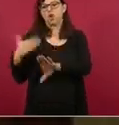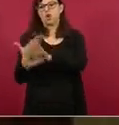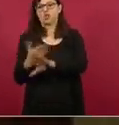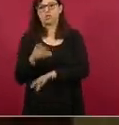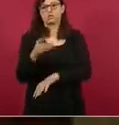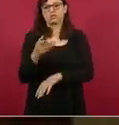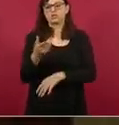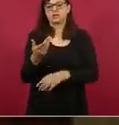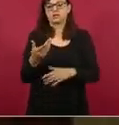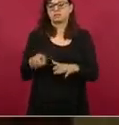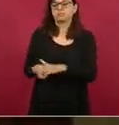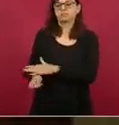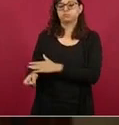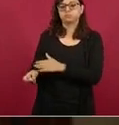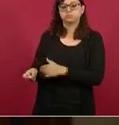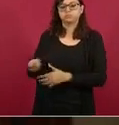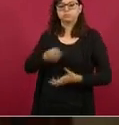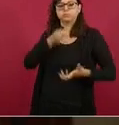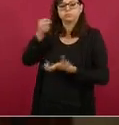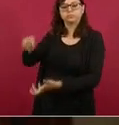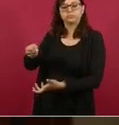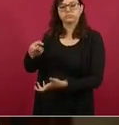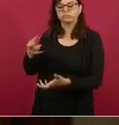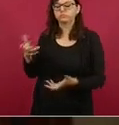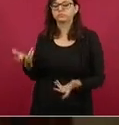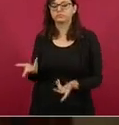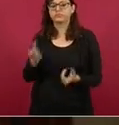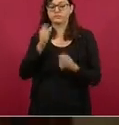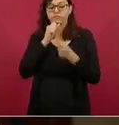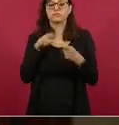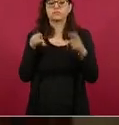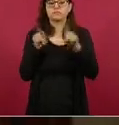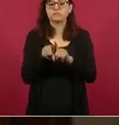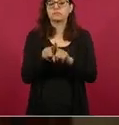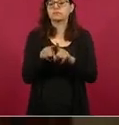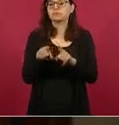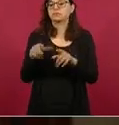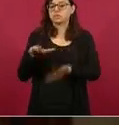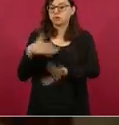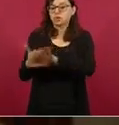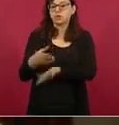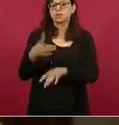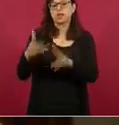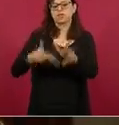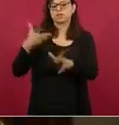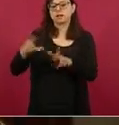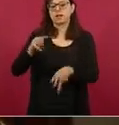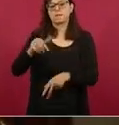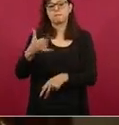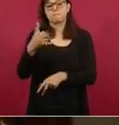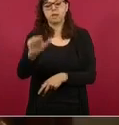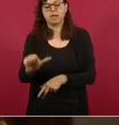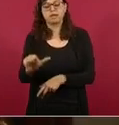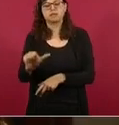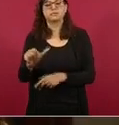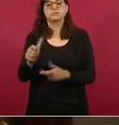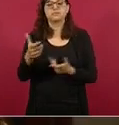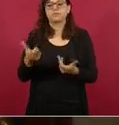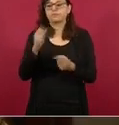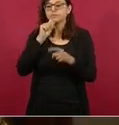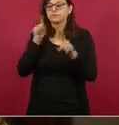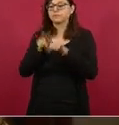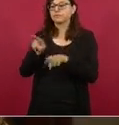por ejemplo, para respaldar organizaciones ambientales que se oponen al Tren Maya y todavía el financiamiento también a Mexicanos